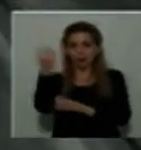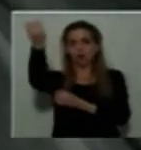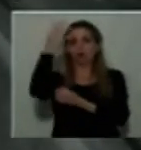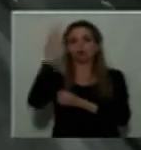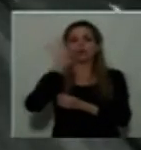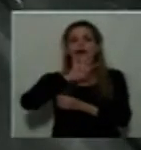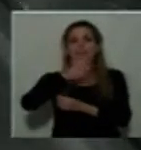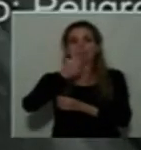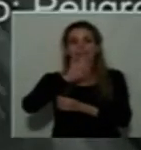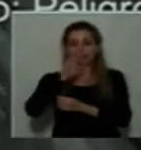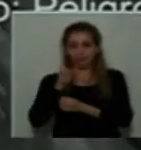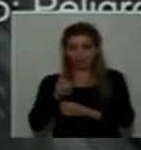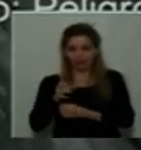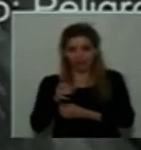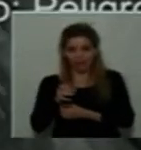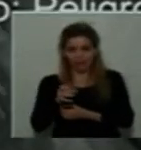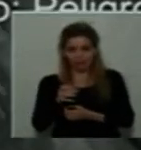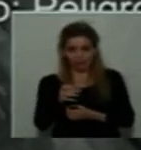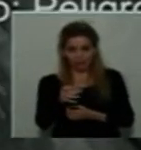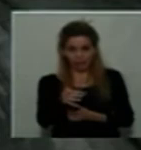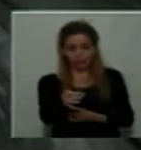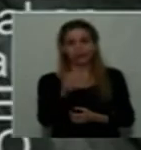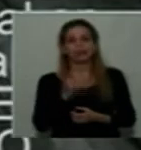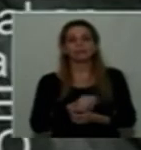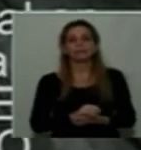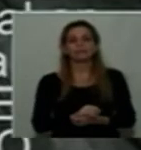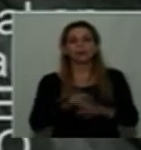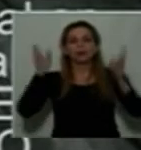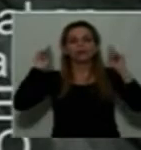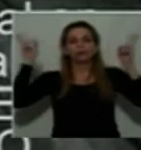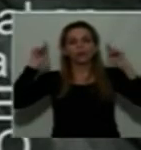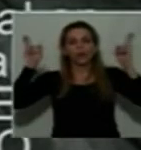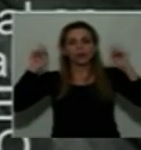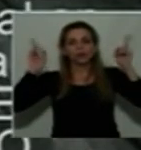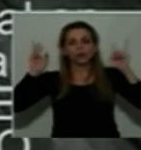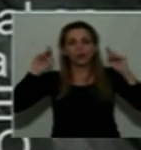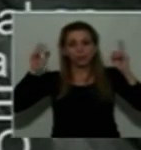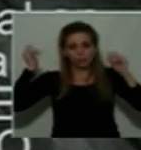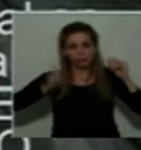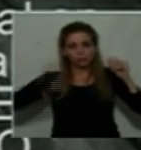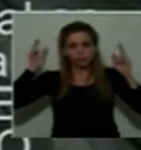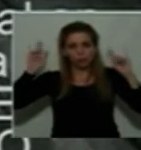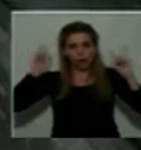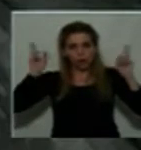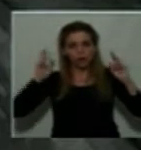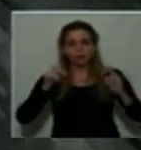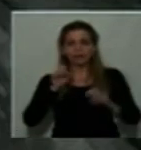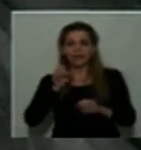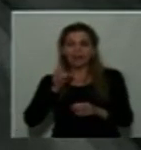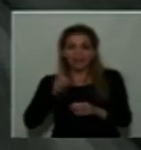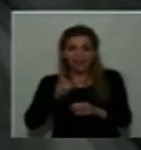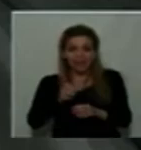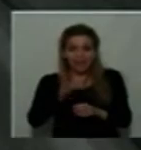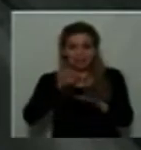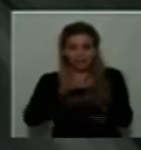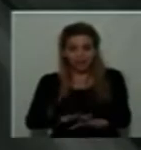te voy a mostrar el gráfico para que veas todas las señales que se cruzó y evidentemente nunca frenó. O porque, insisto, no accionó el freno o porque no le